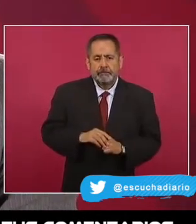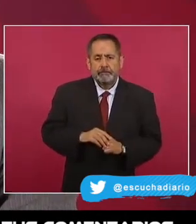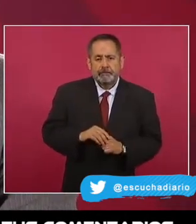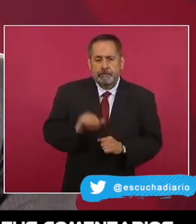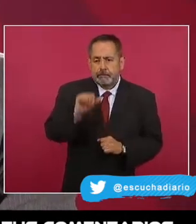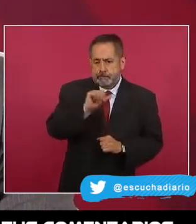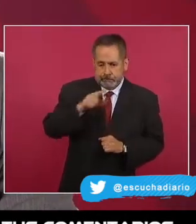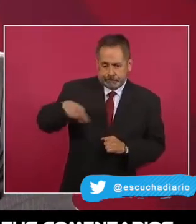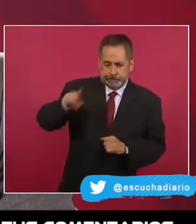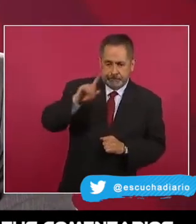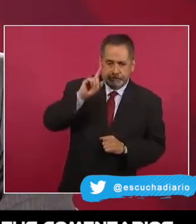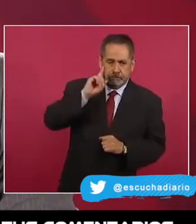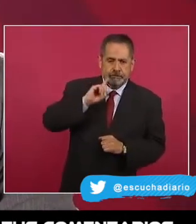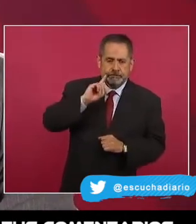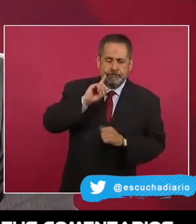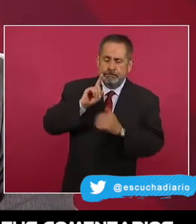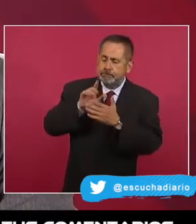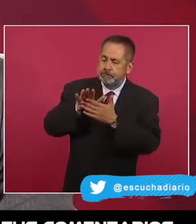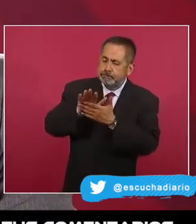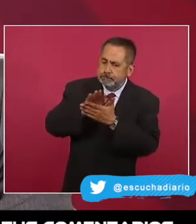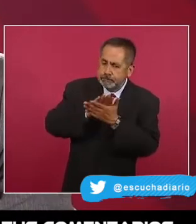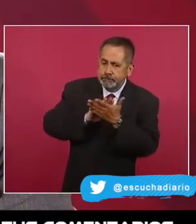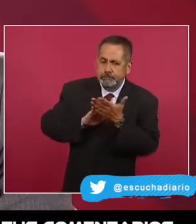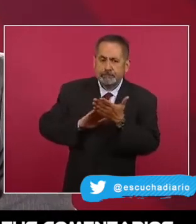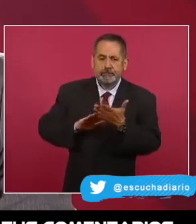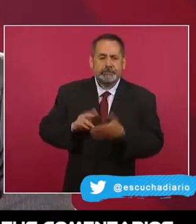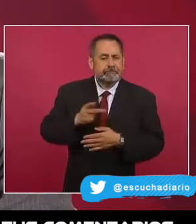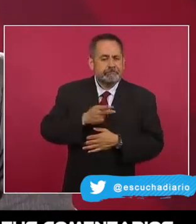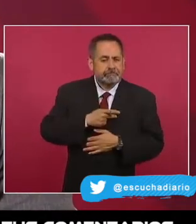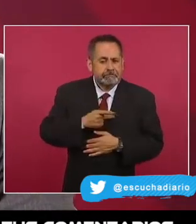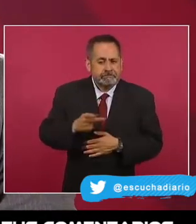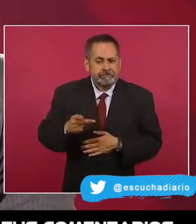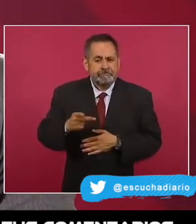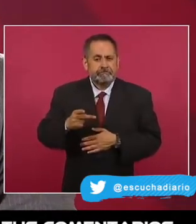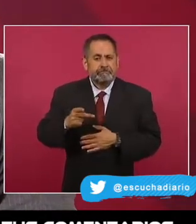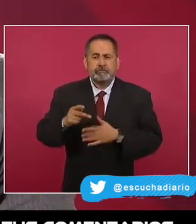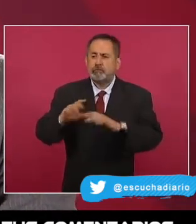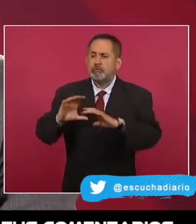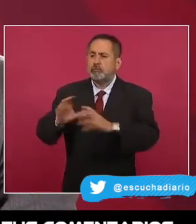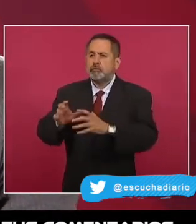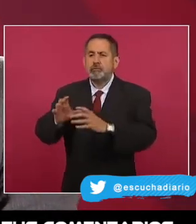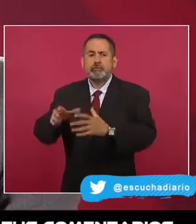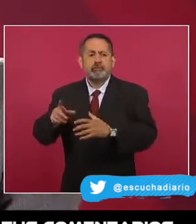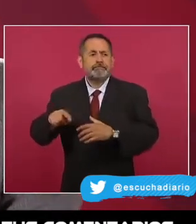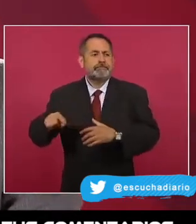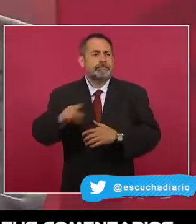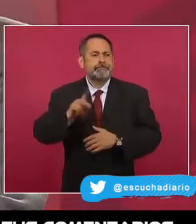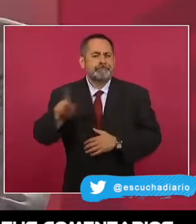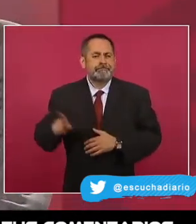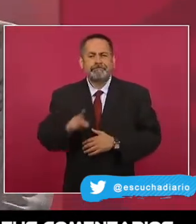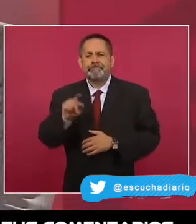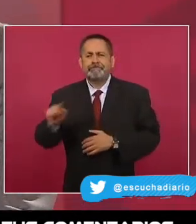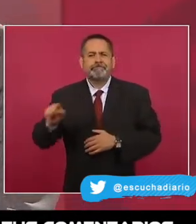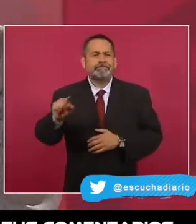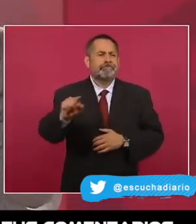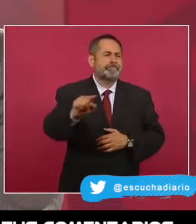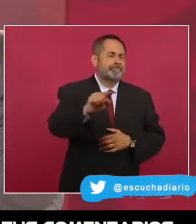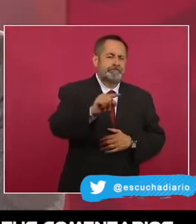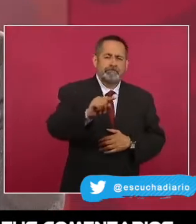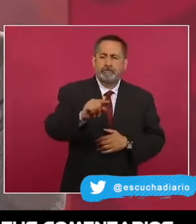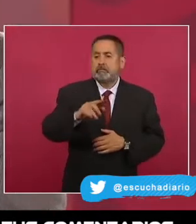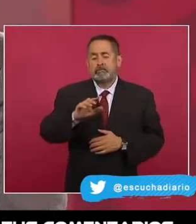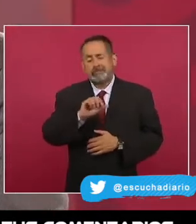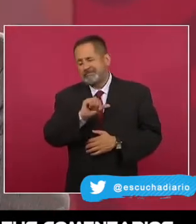empresas, aunque el Aeropuerto Internacional de la Ciudad de México ya se encuentra saturado y fue el principal motivador para la construcción del